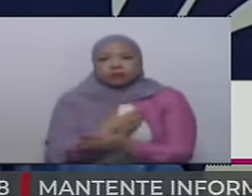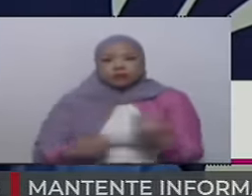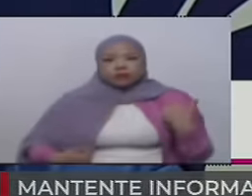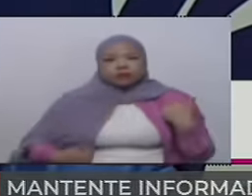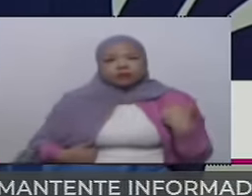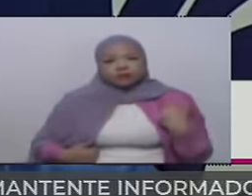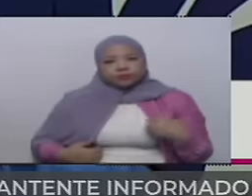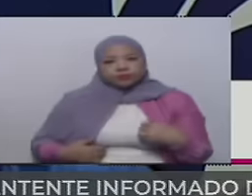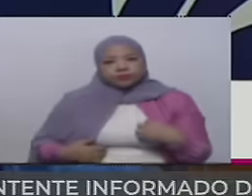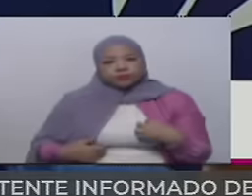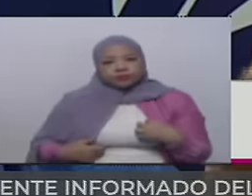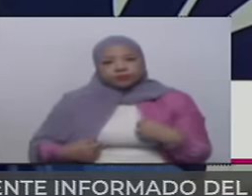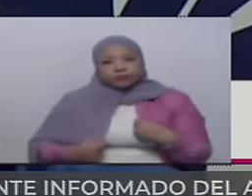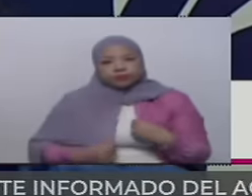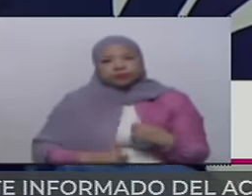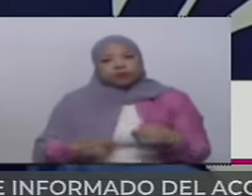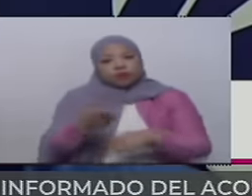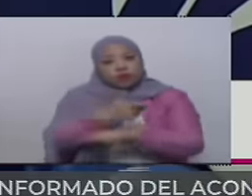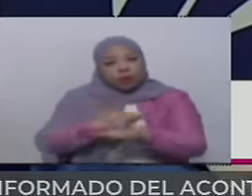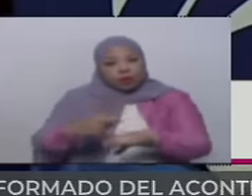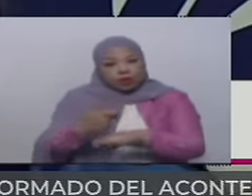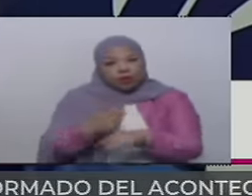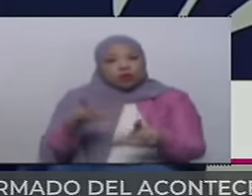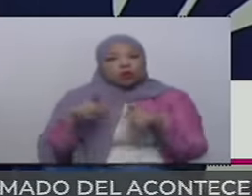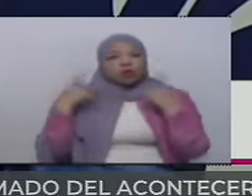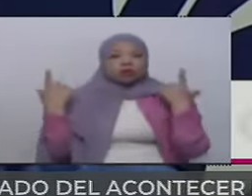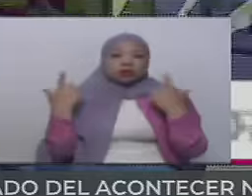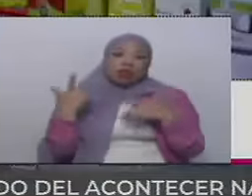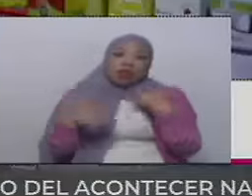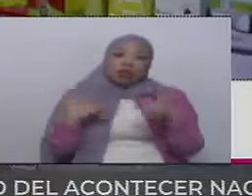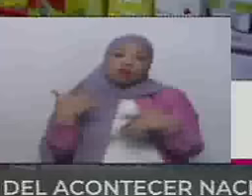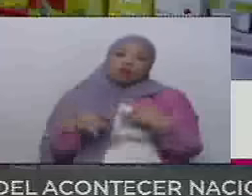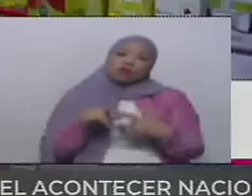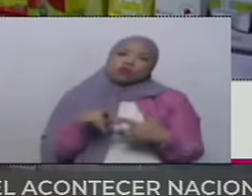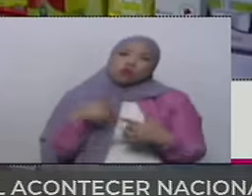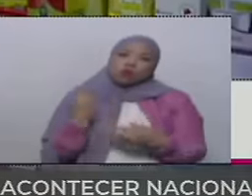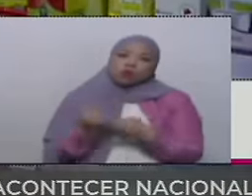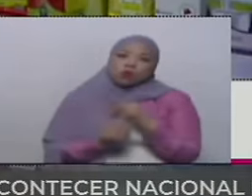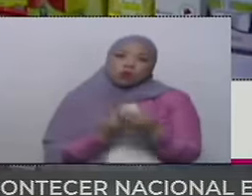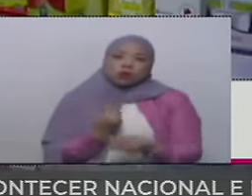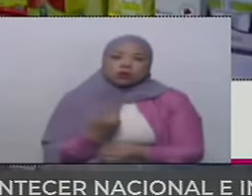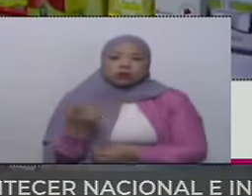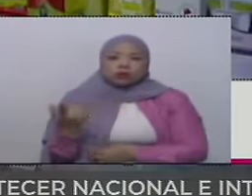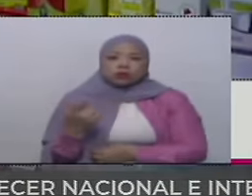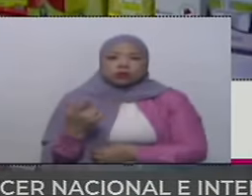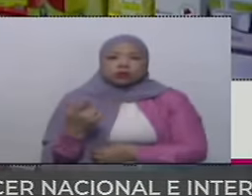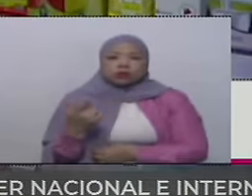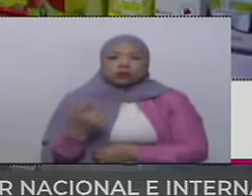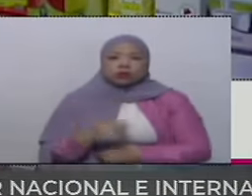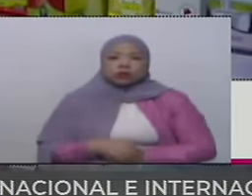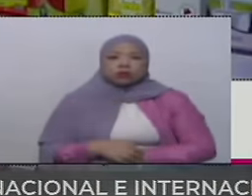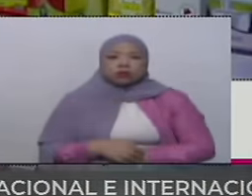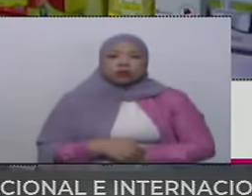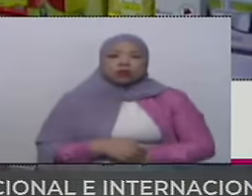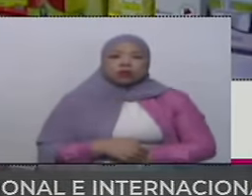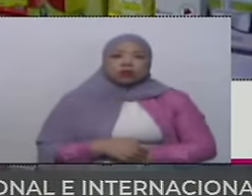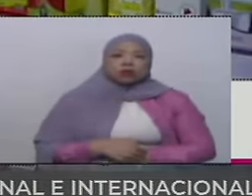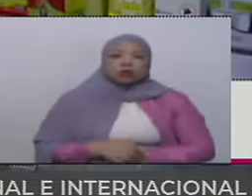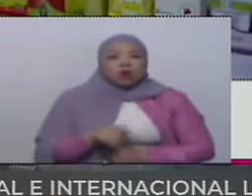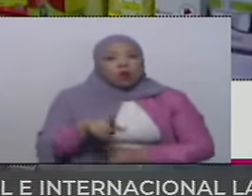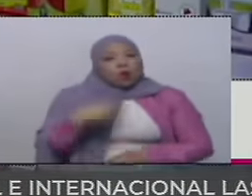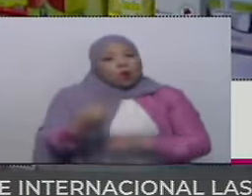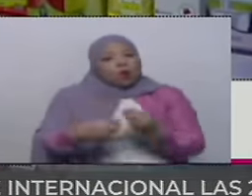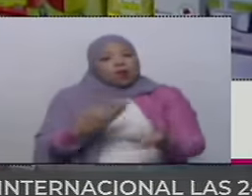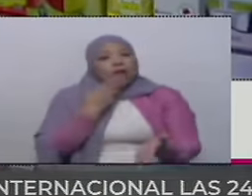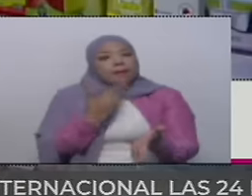usted, a mi gobernador Terán. ¿Qué actividad desarrollan ustedes en, en las bodegas. ¿Cómo te benefició a ti